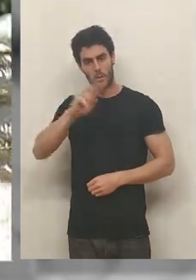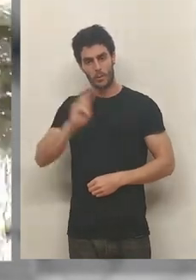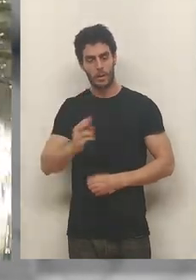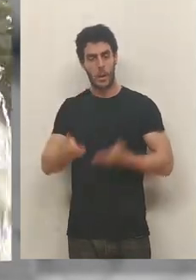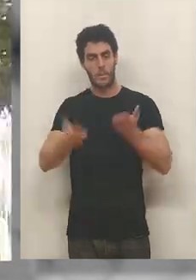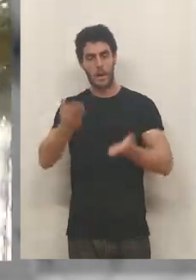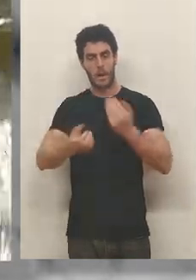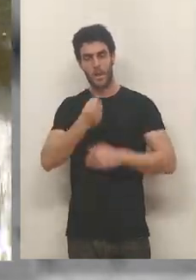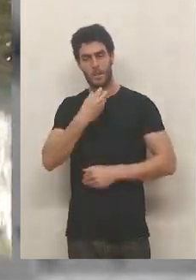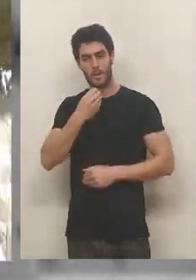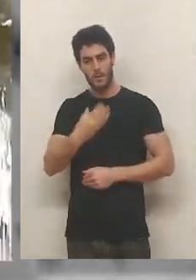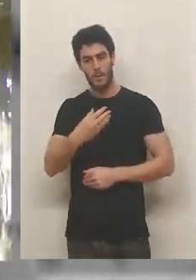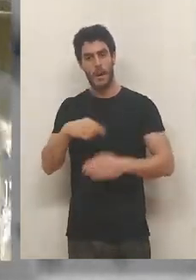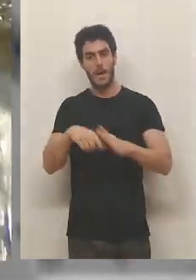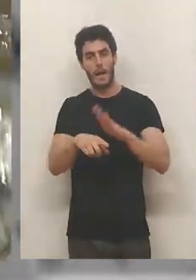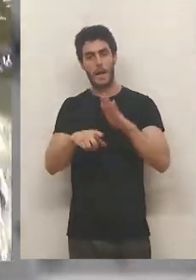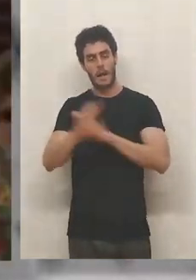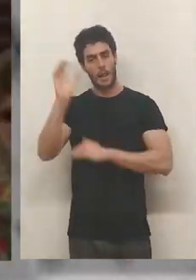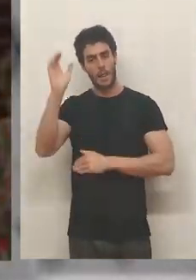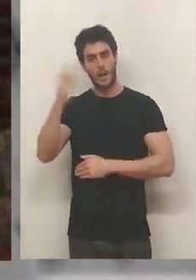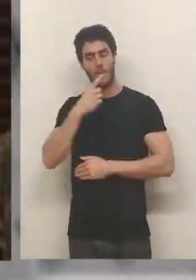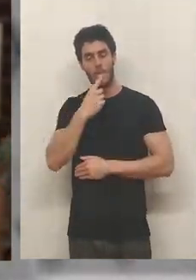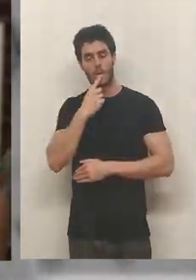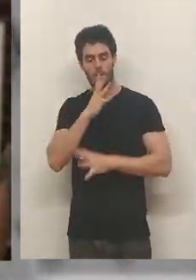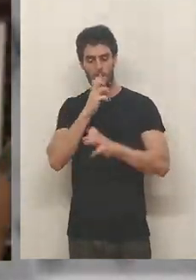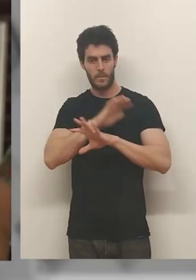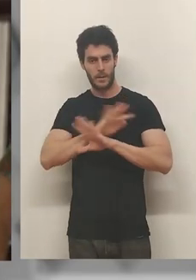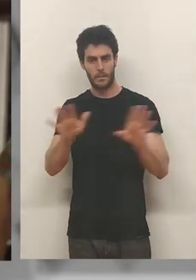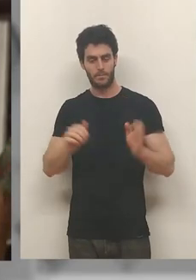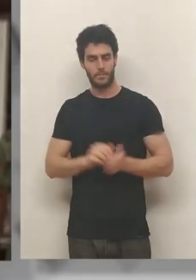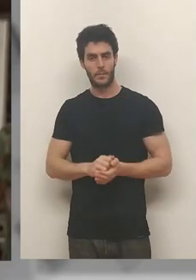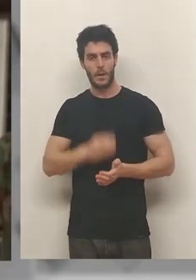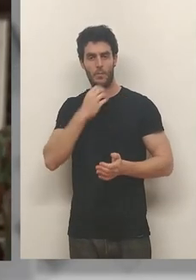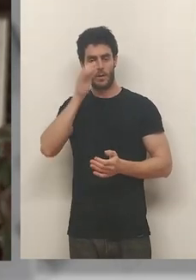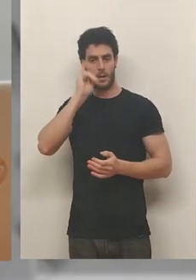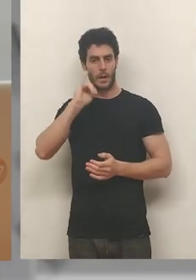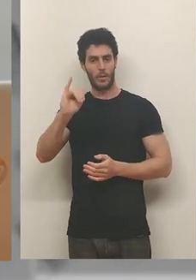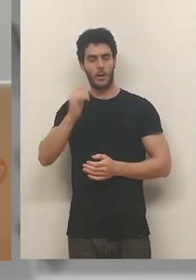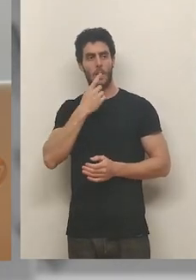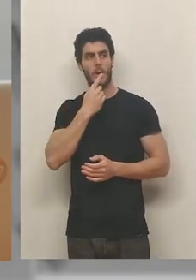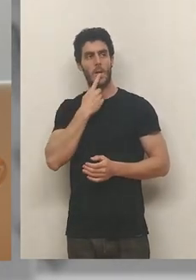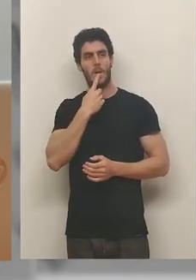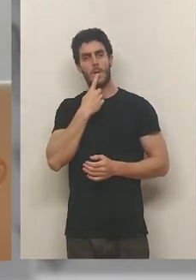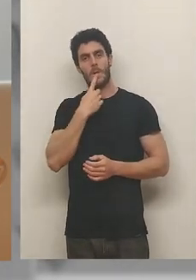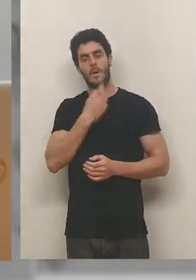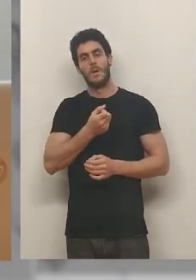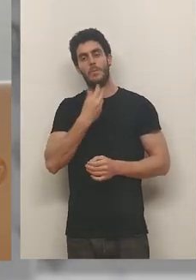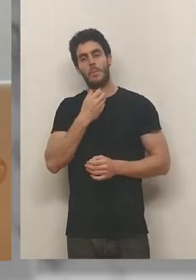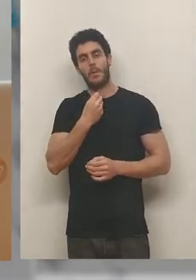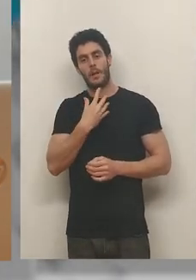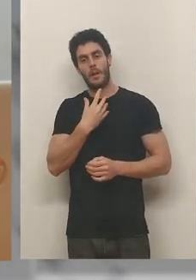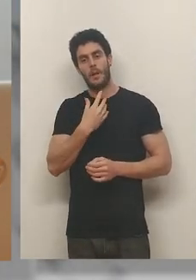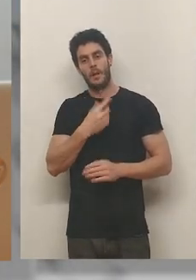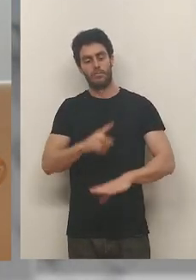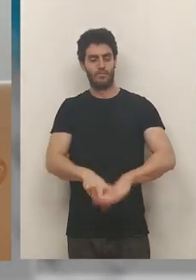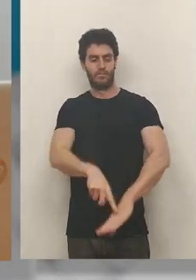cuadrado. Y haciendo balance de la primavera, desde AEMET hablan de fracaso total. Bueno, en La Rioja, pues digamos que ha sido